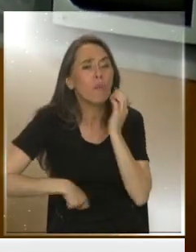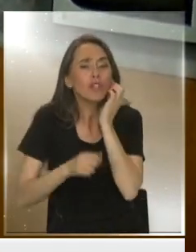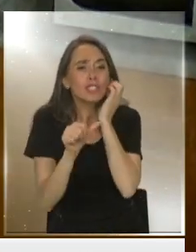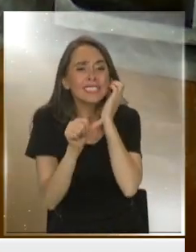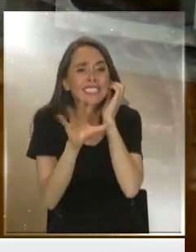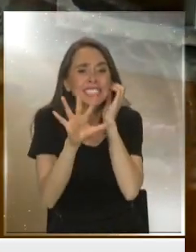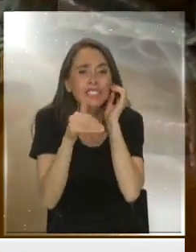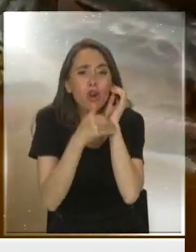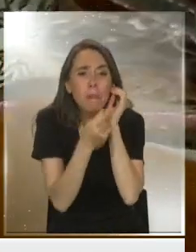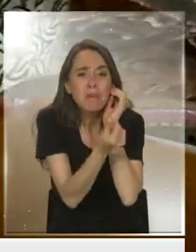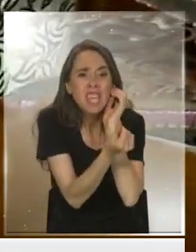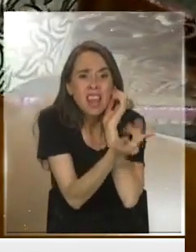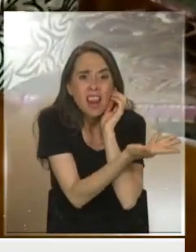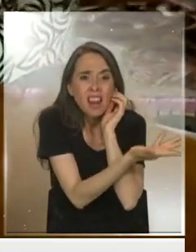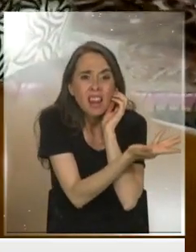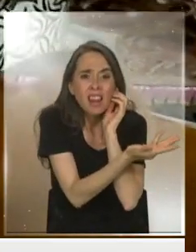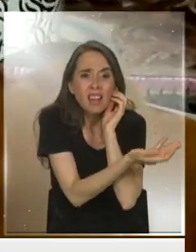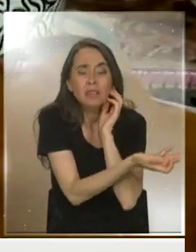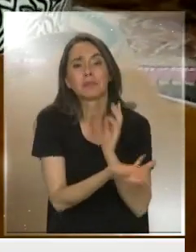pues.